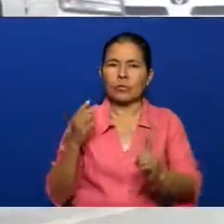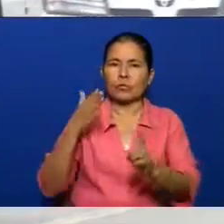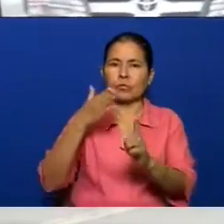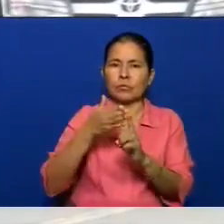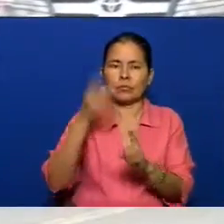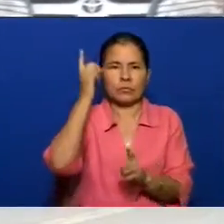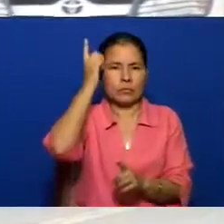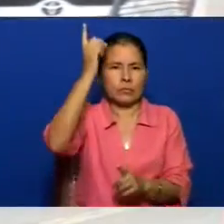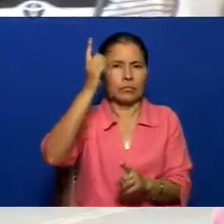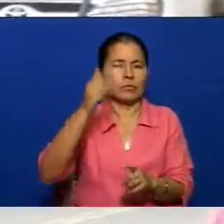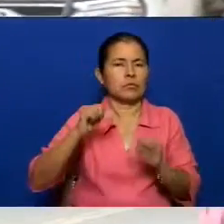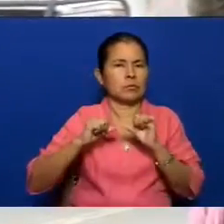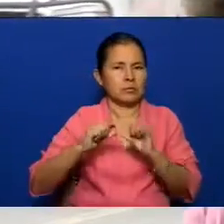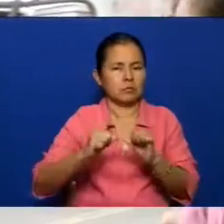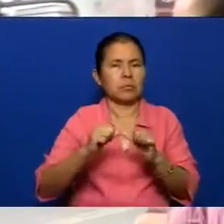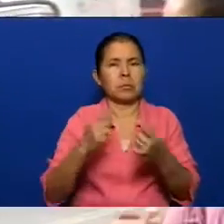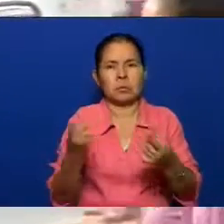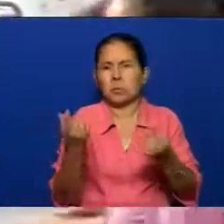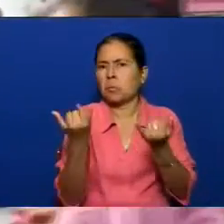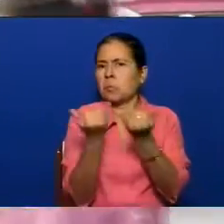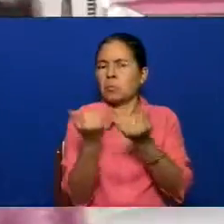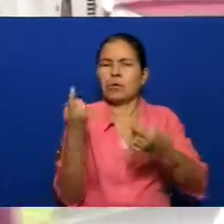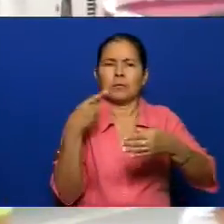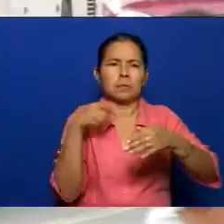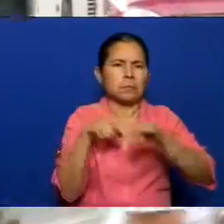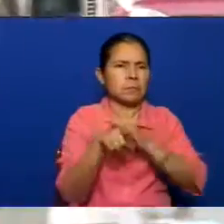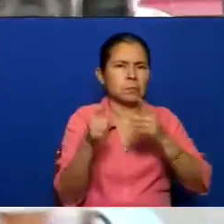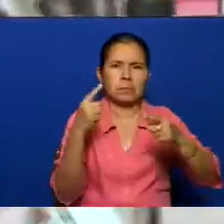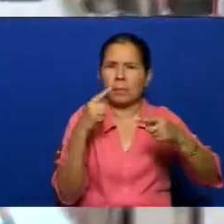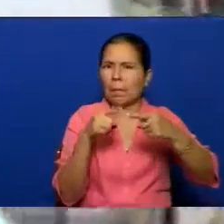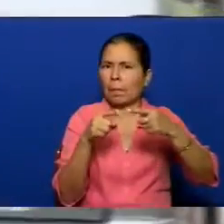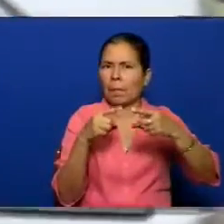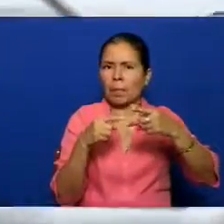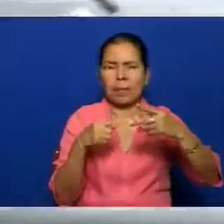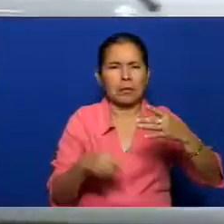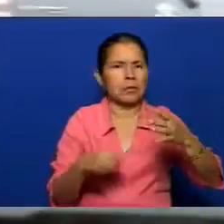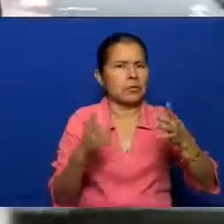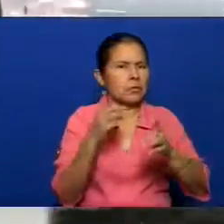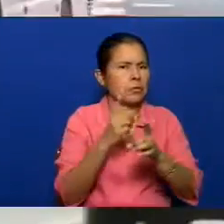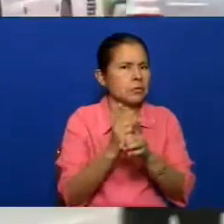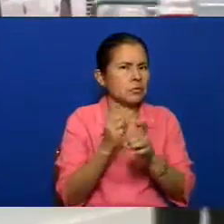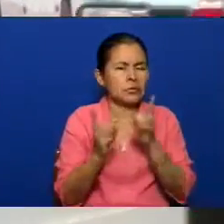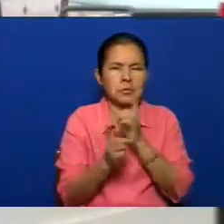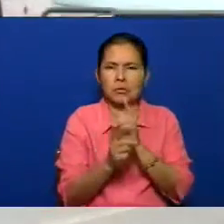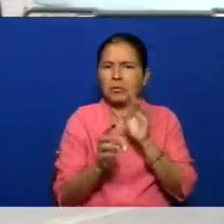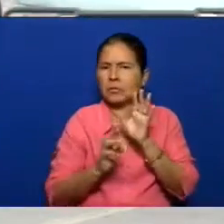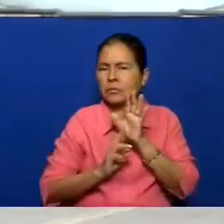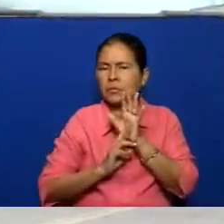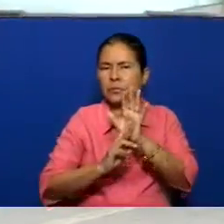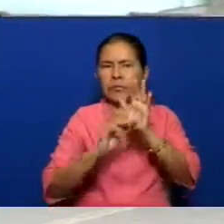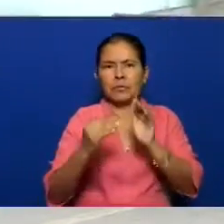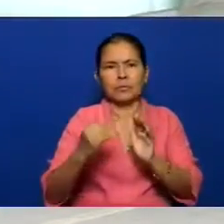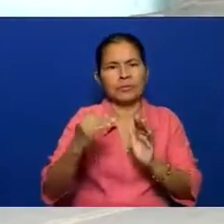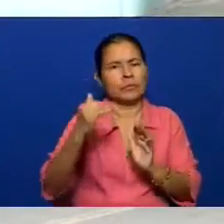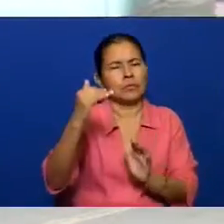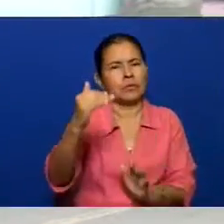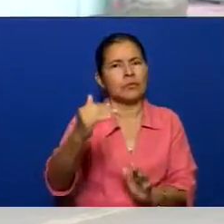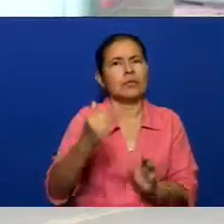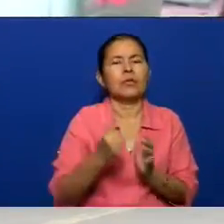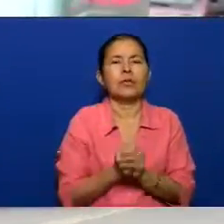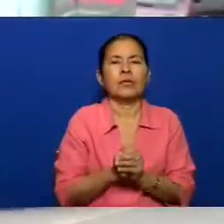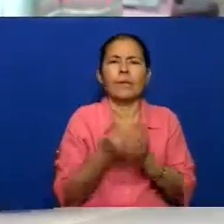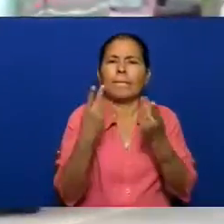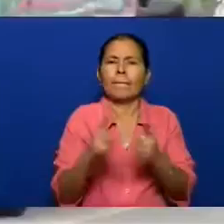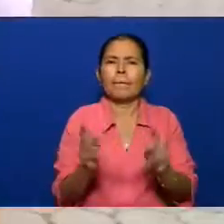que los anteriores, totalmente de acuerdo, se tienen metas, resultados, targets, que se llaman en inglés. Pero